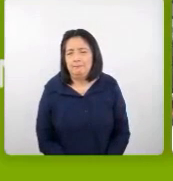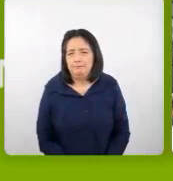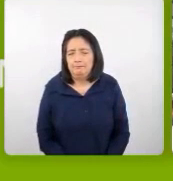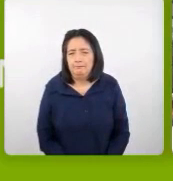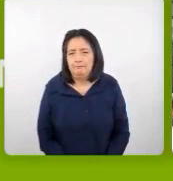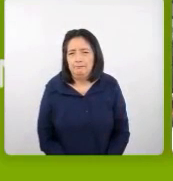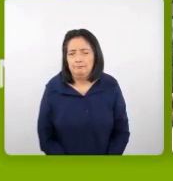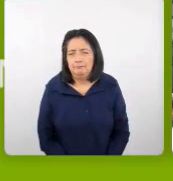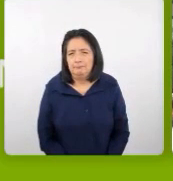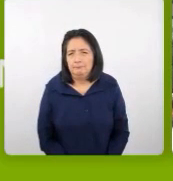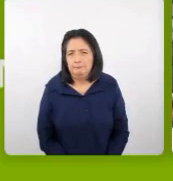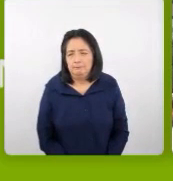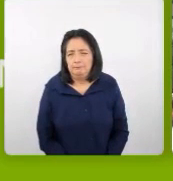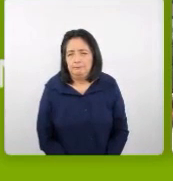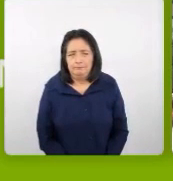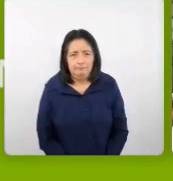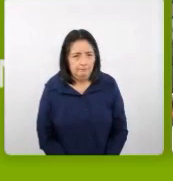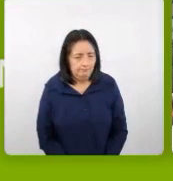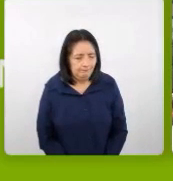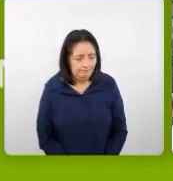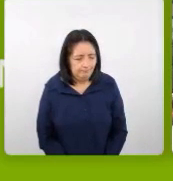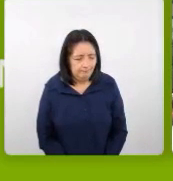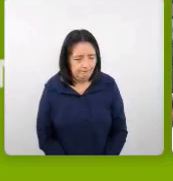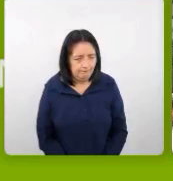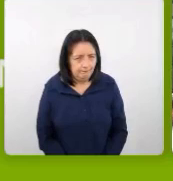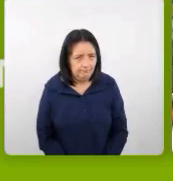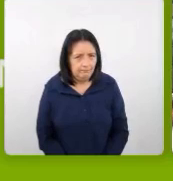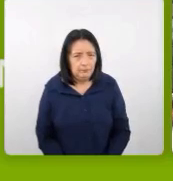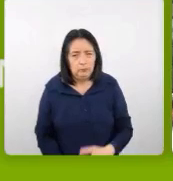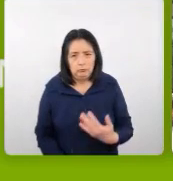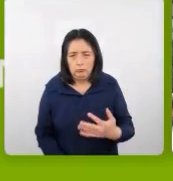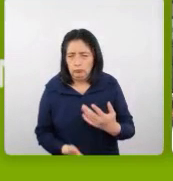junto con otro país, ¿no? Es un viaje